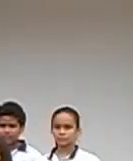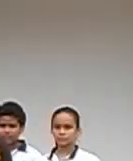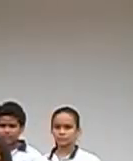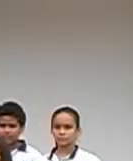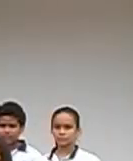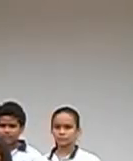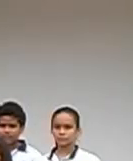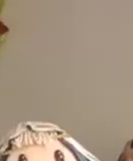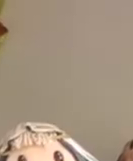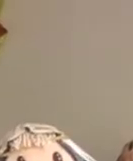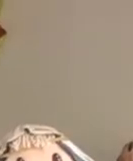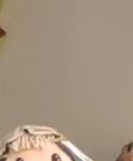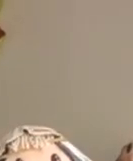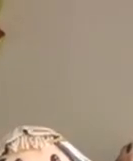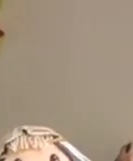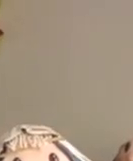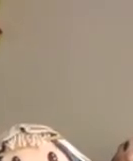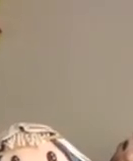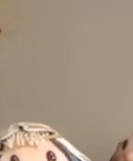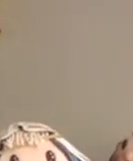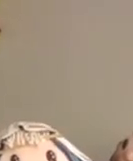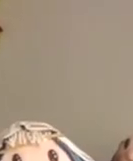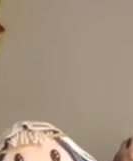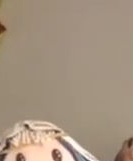desarrollo armónico del ser.